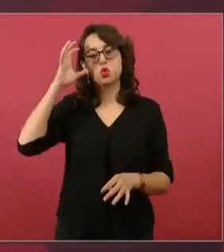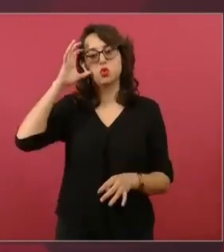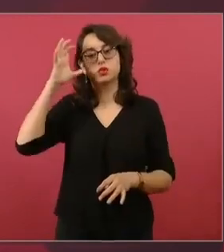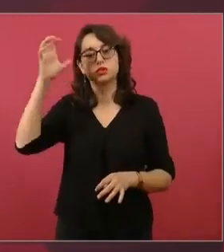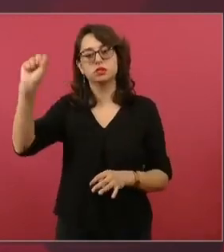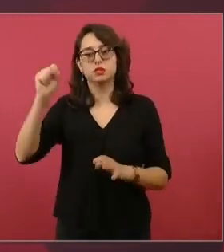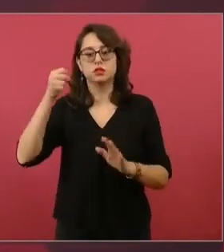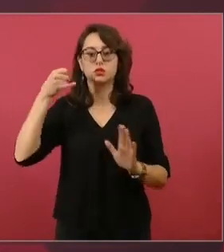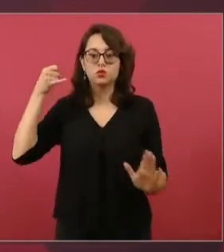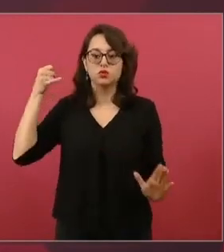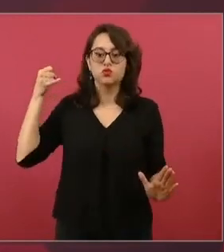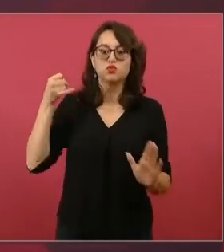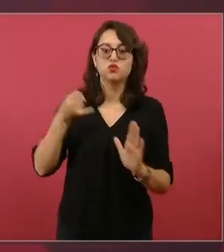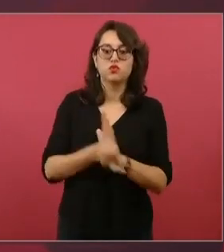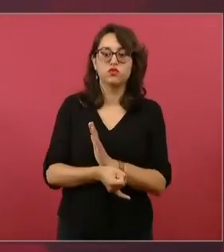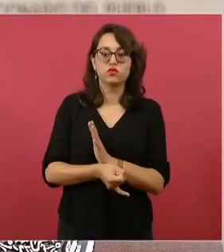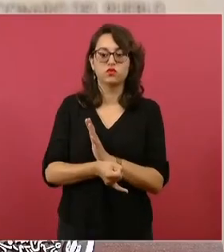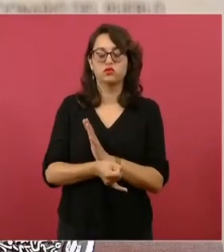amplia y moderna.